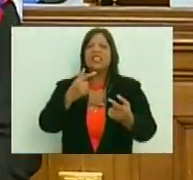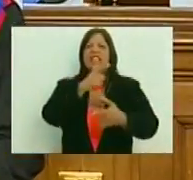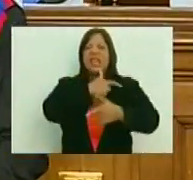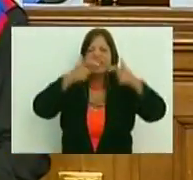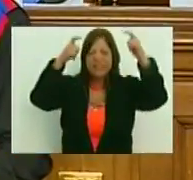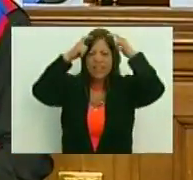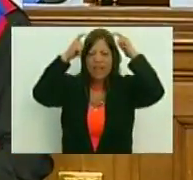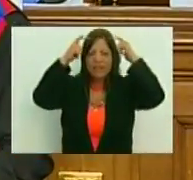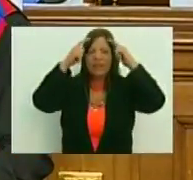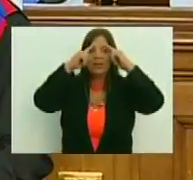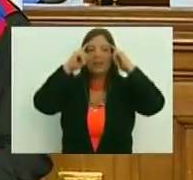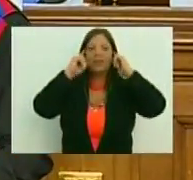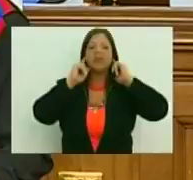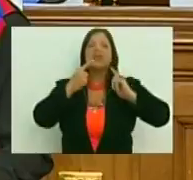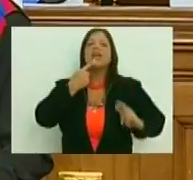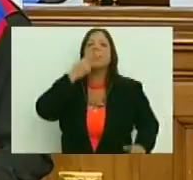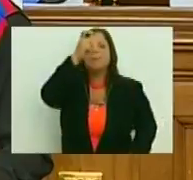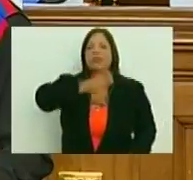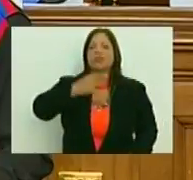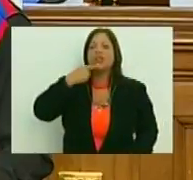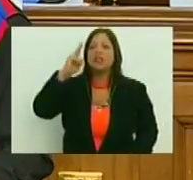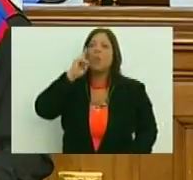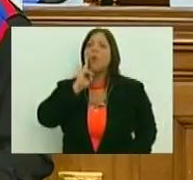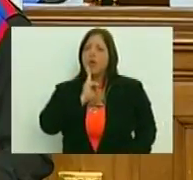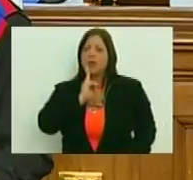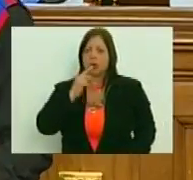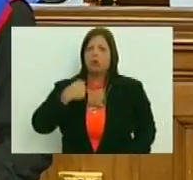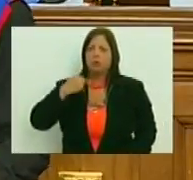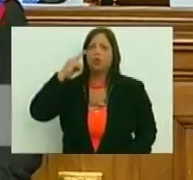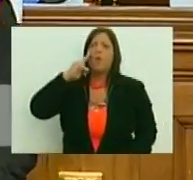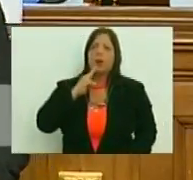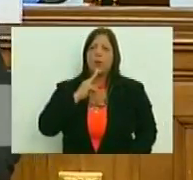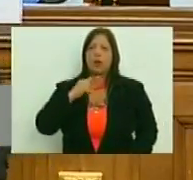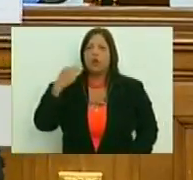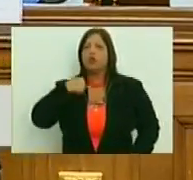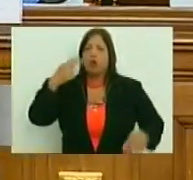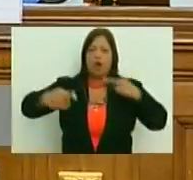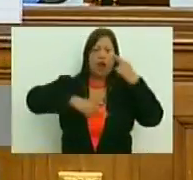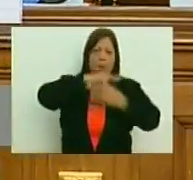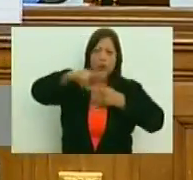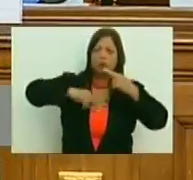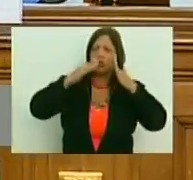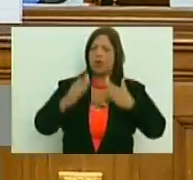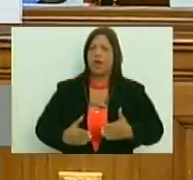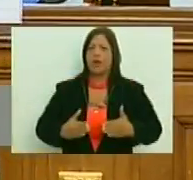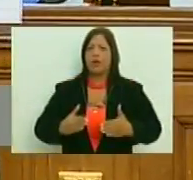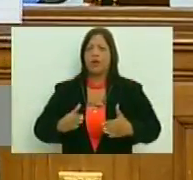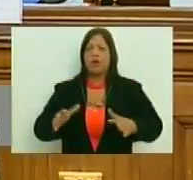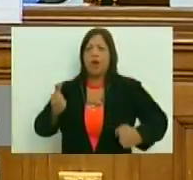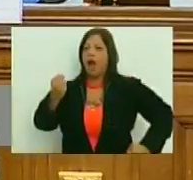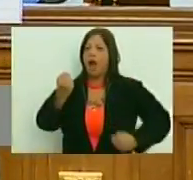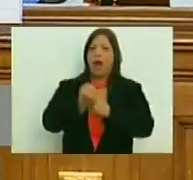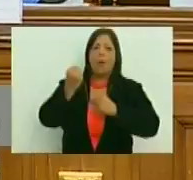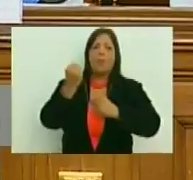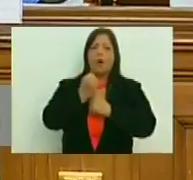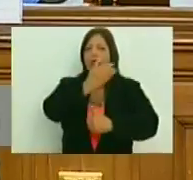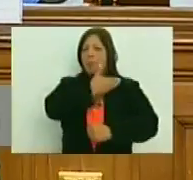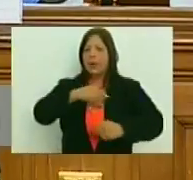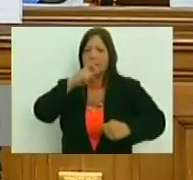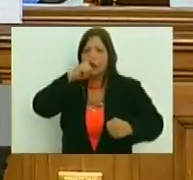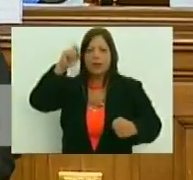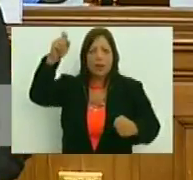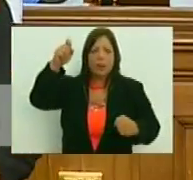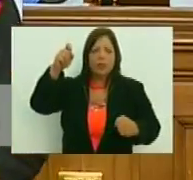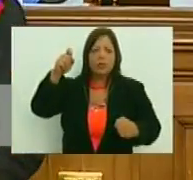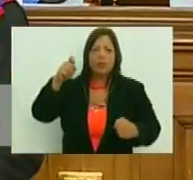chavista, quien dice ser bolivariano, quien dice ser revolucionario y no apoye al presidente